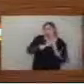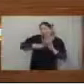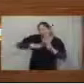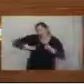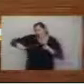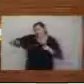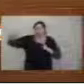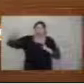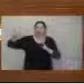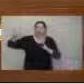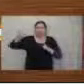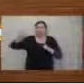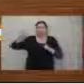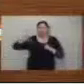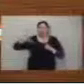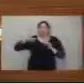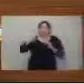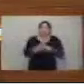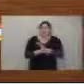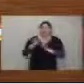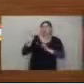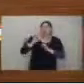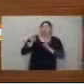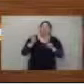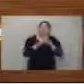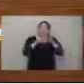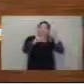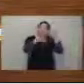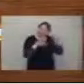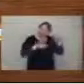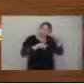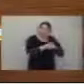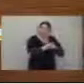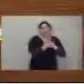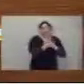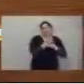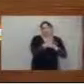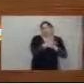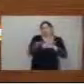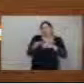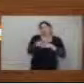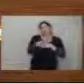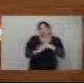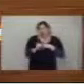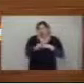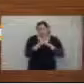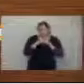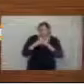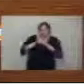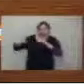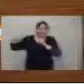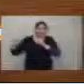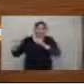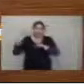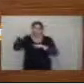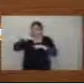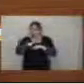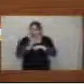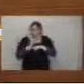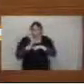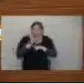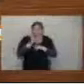internos 11 años a unos 170 kilómetros, alejados de sus padres, según lamentó la portavoz de la AMPA. Y le puedo